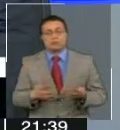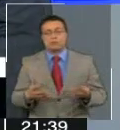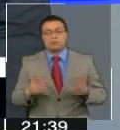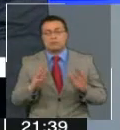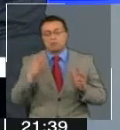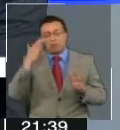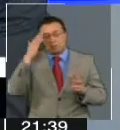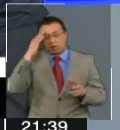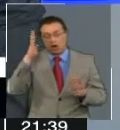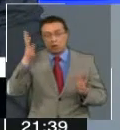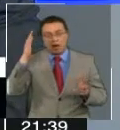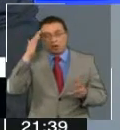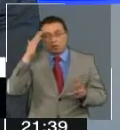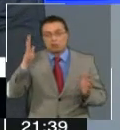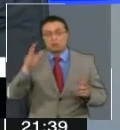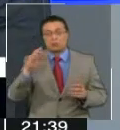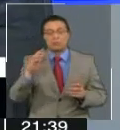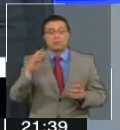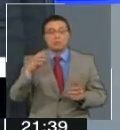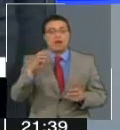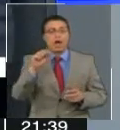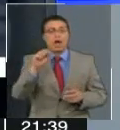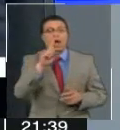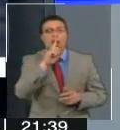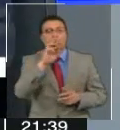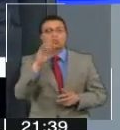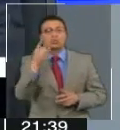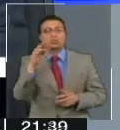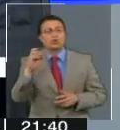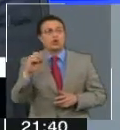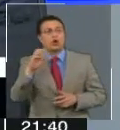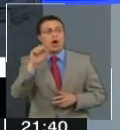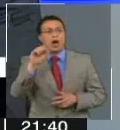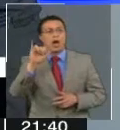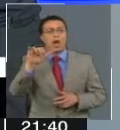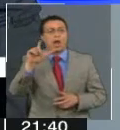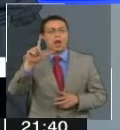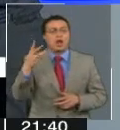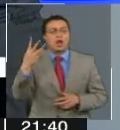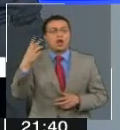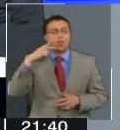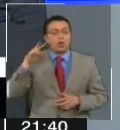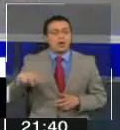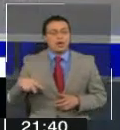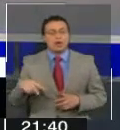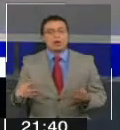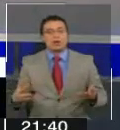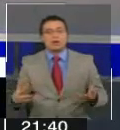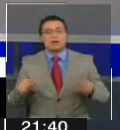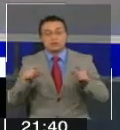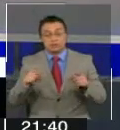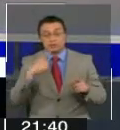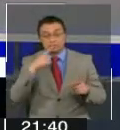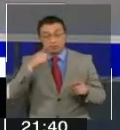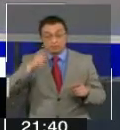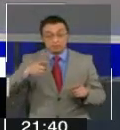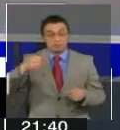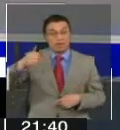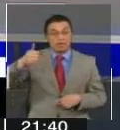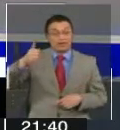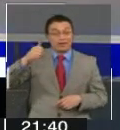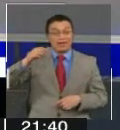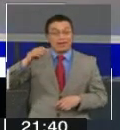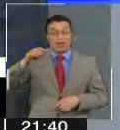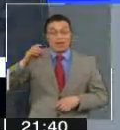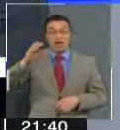no recuerdo quién, Arturo Elwin debe haber sido, no recuerdo, 95 puede ser. Contralor Elwin. Claro. Ya, y que por instrucciones del